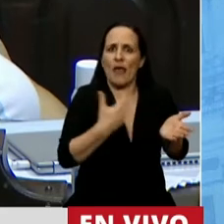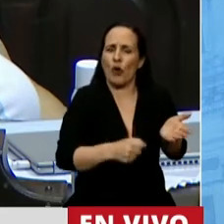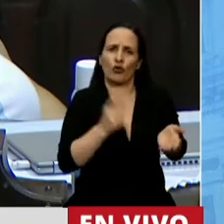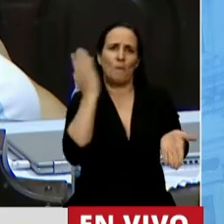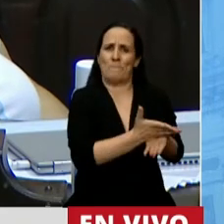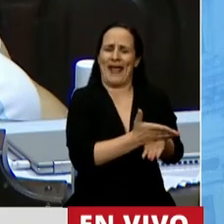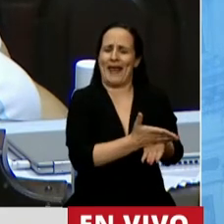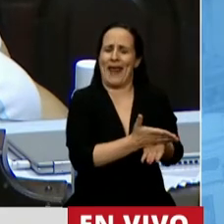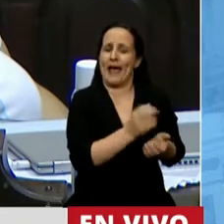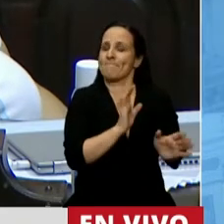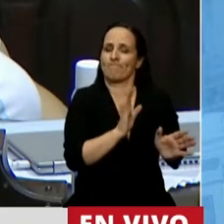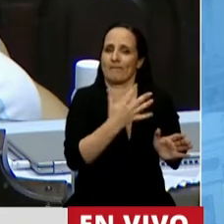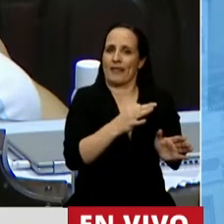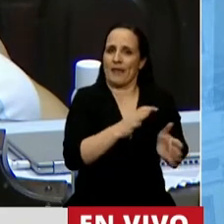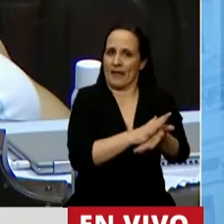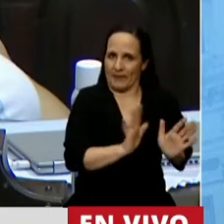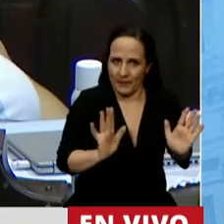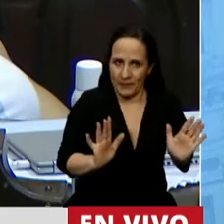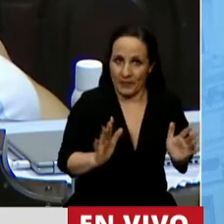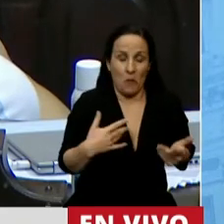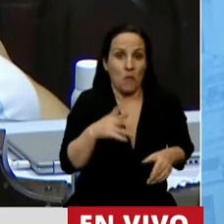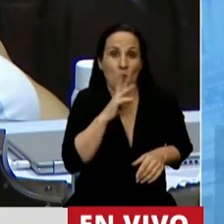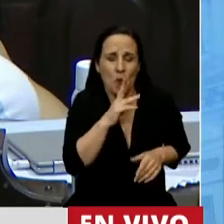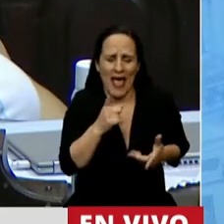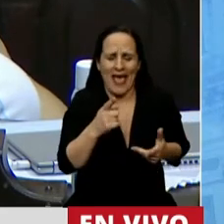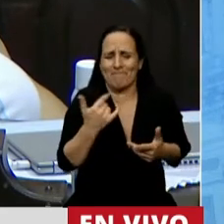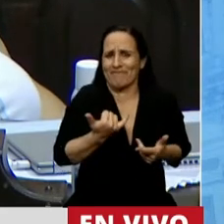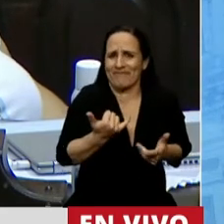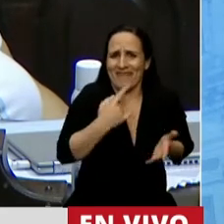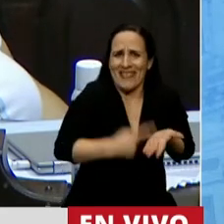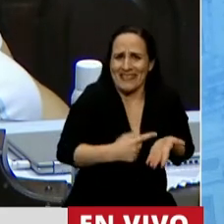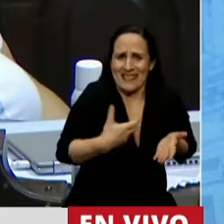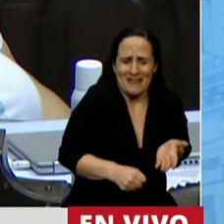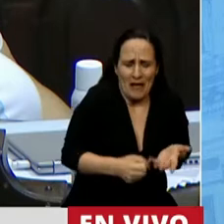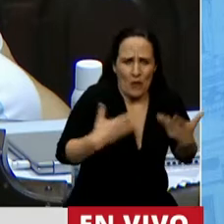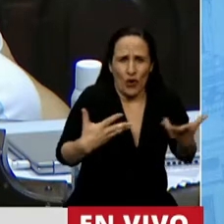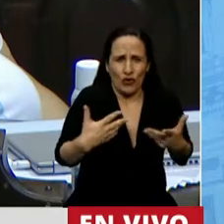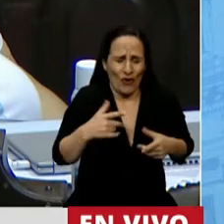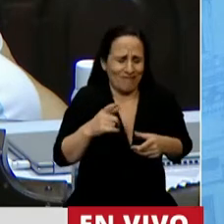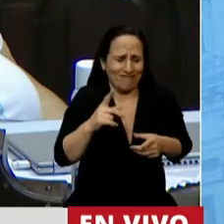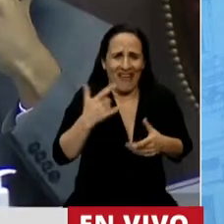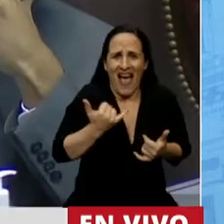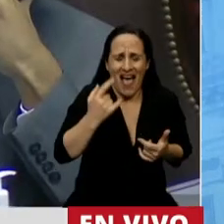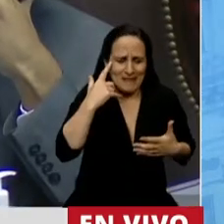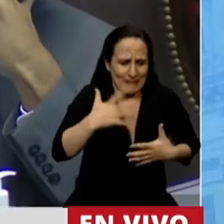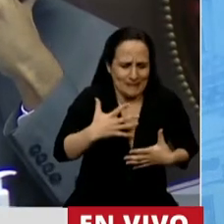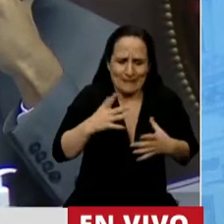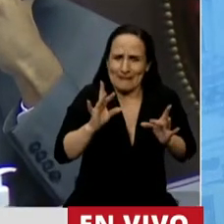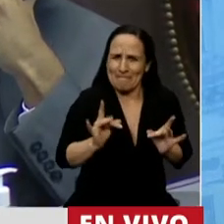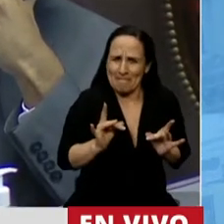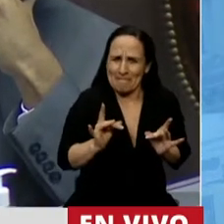una mujer que ha interrumpido un embarazo enfrentando todas las dificultades emocionales y físicas que su decisión implica, no debe además